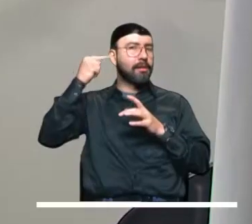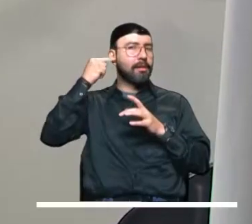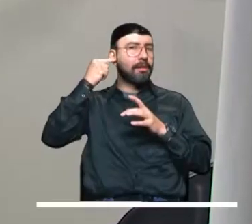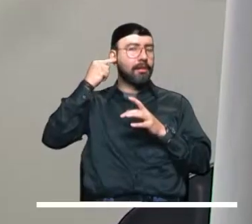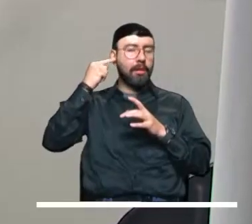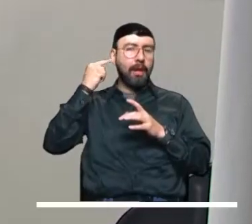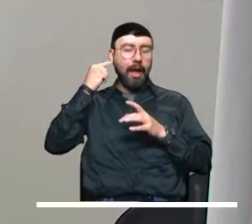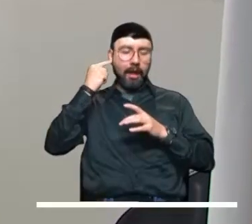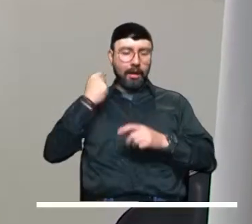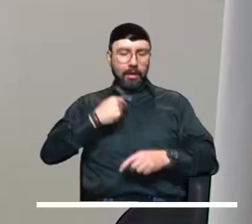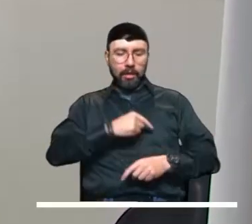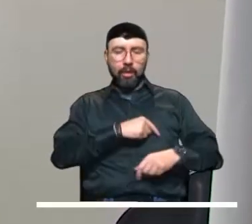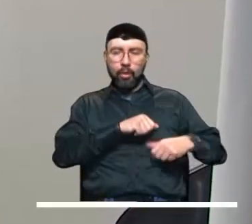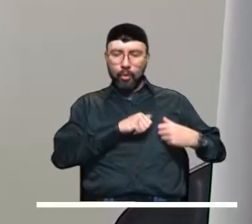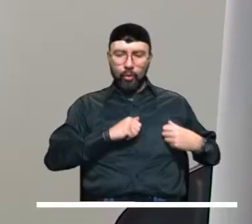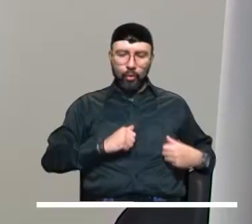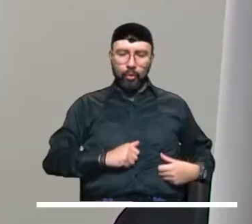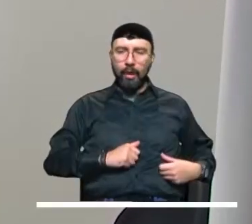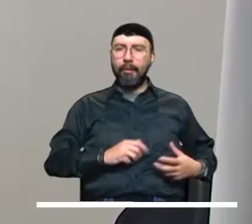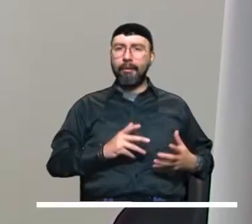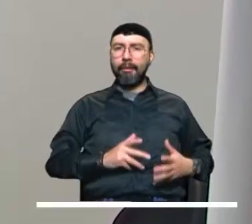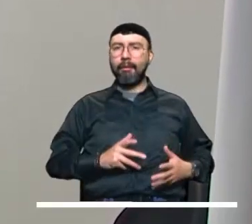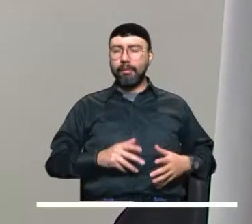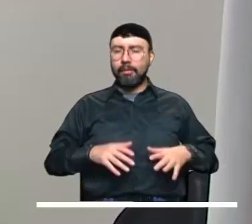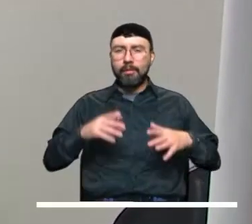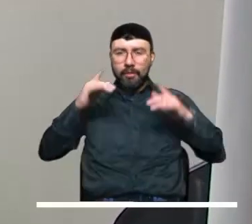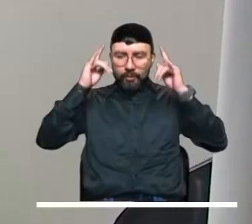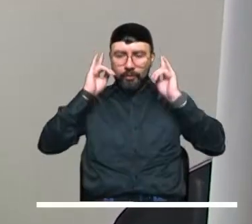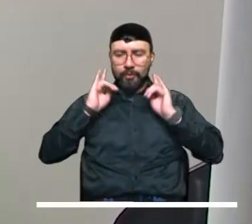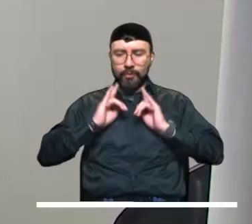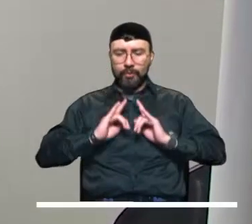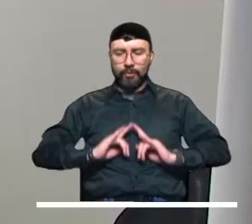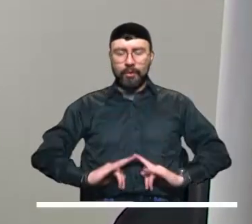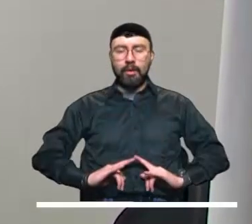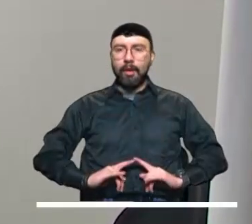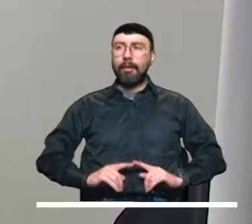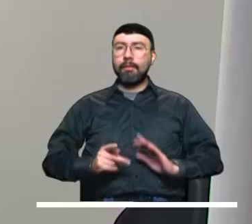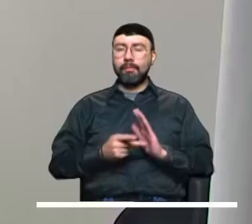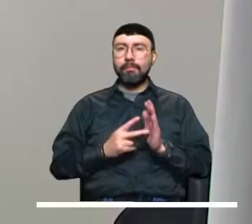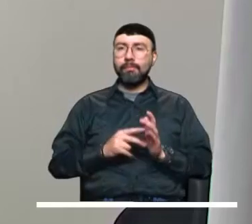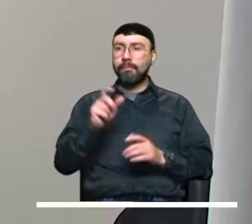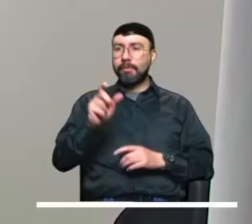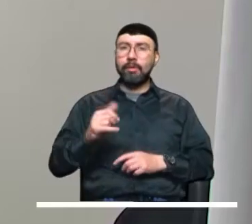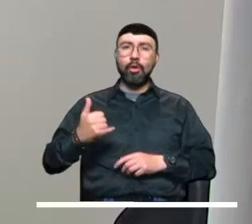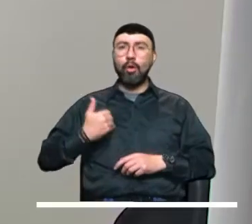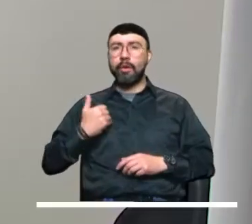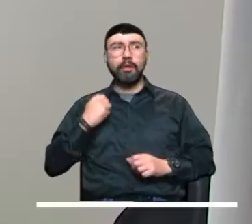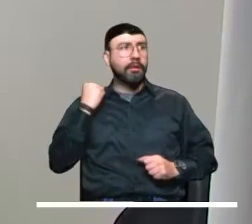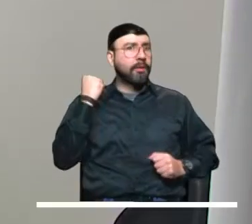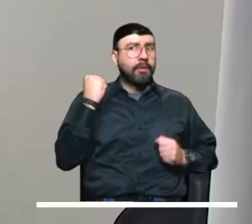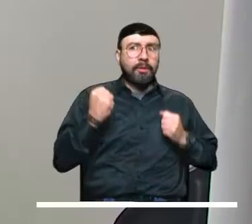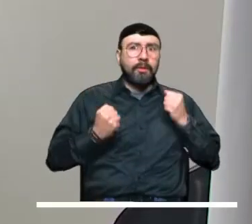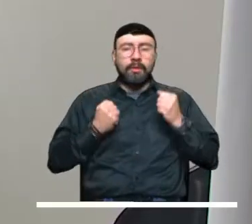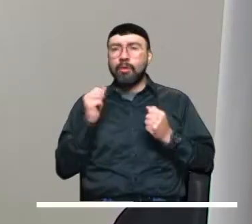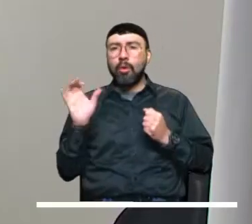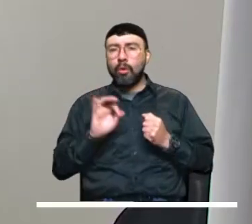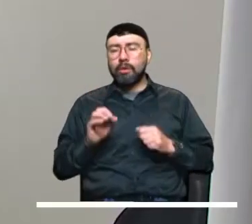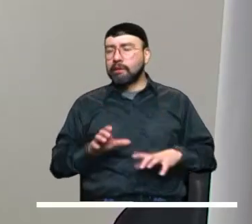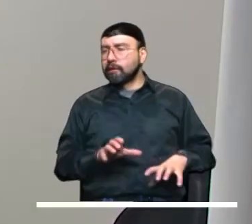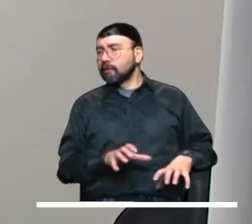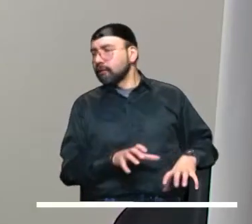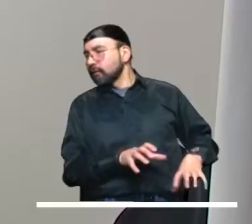el corazón, con el sistema nervioso. Entonces, las personas jóvenes que vienen ansiosas o les da